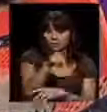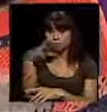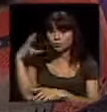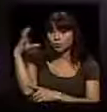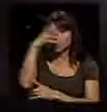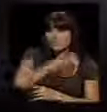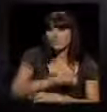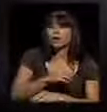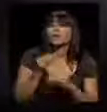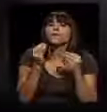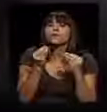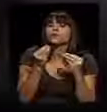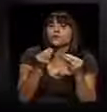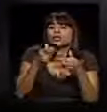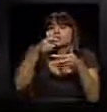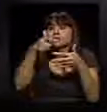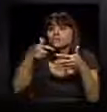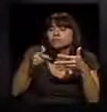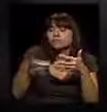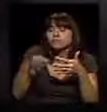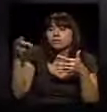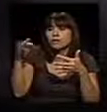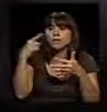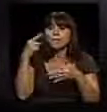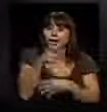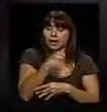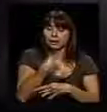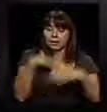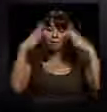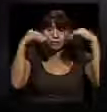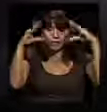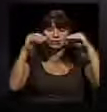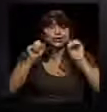bastantes posibilidades para que usted se informe y pues pueda también